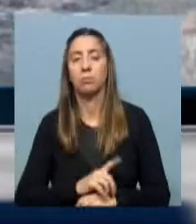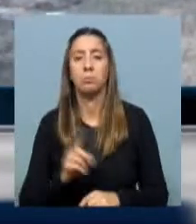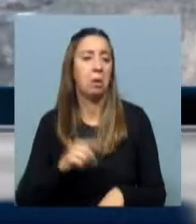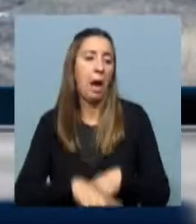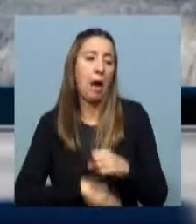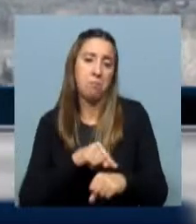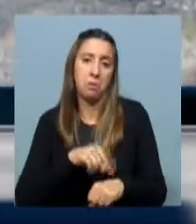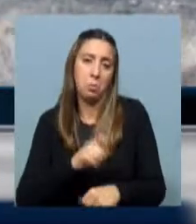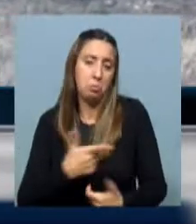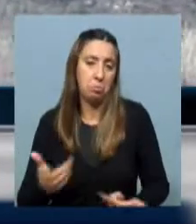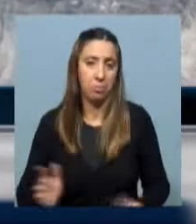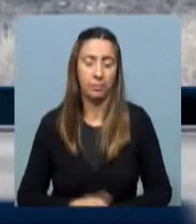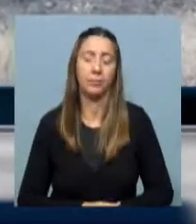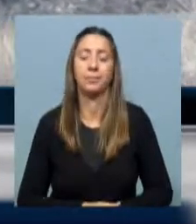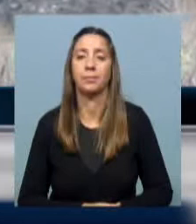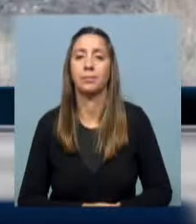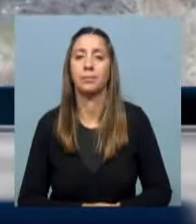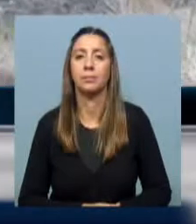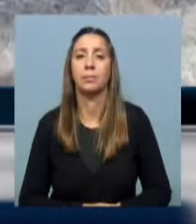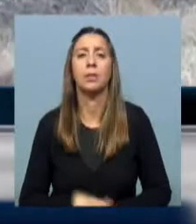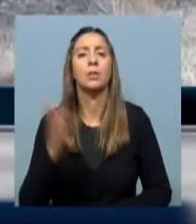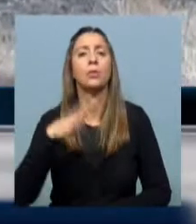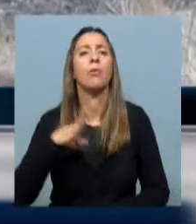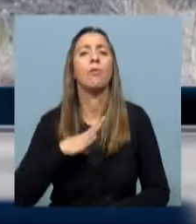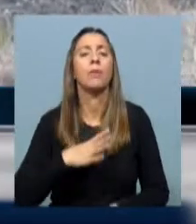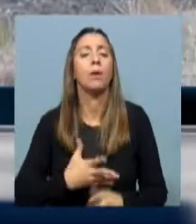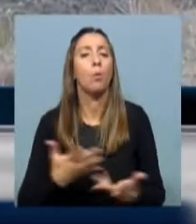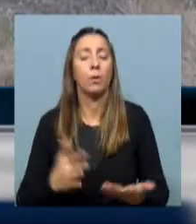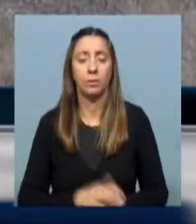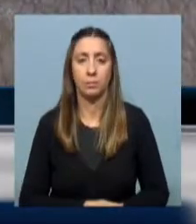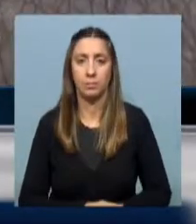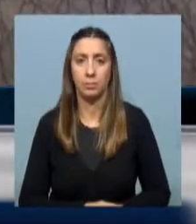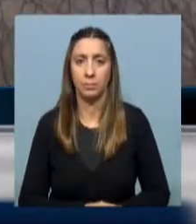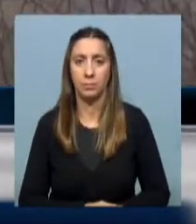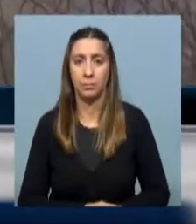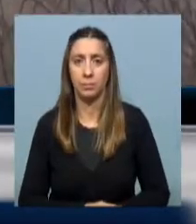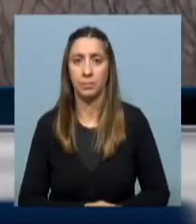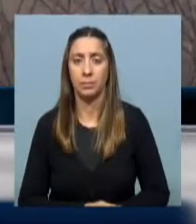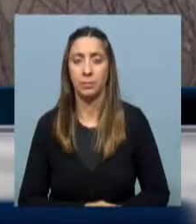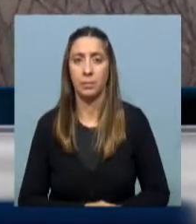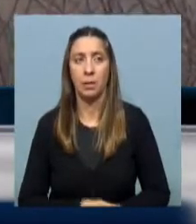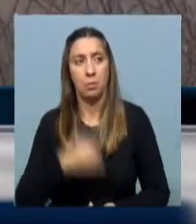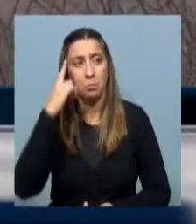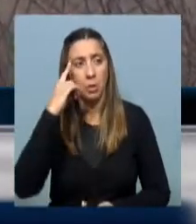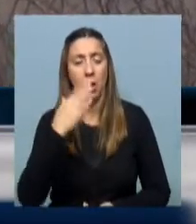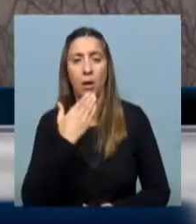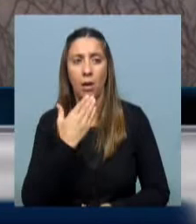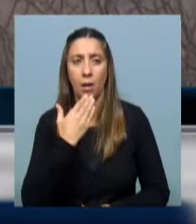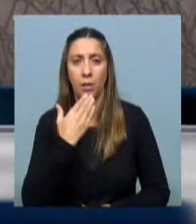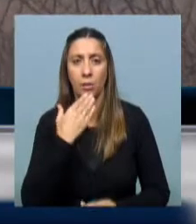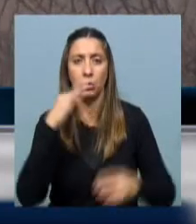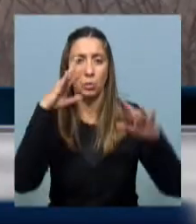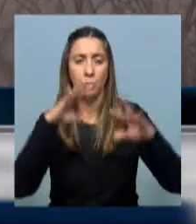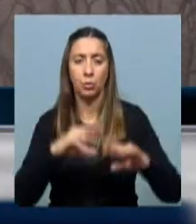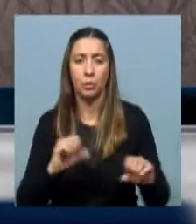el momento no. Bueno, no. ¿Desde cuándo no llueve? Sí, más o menos. No tengo en abril, tuvimos una llovizna